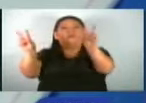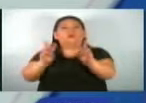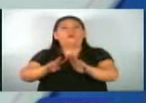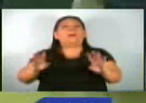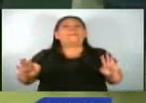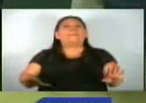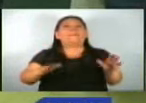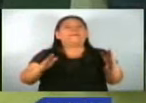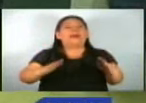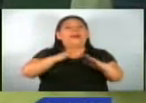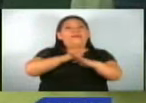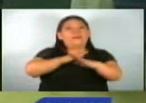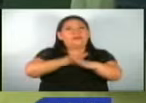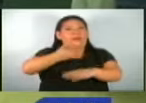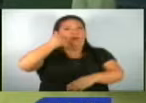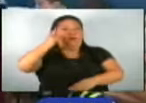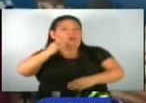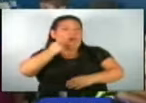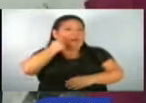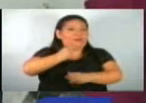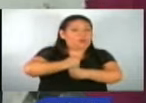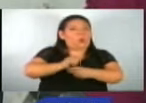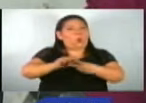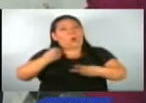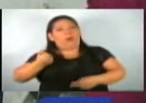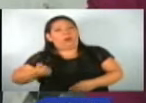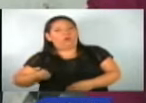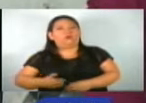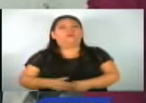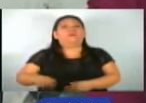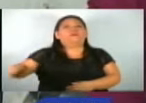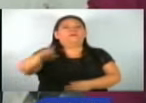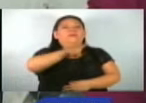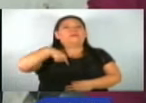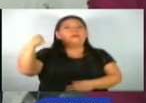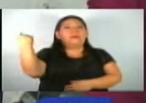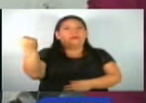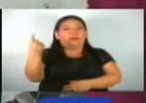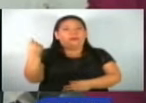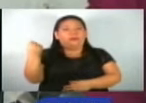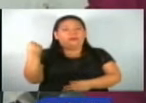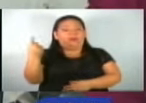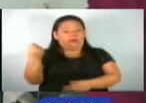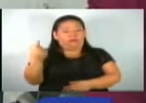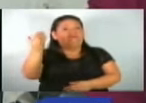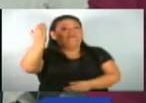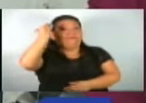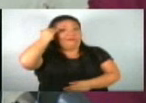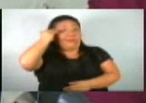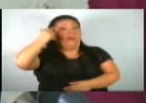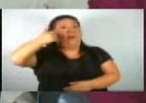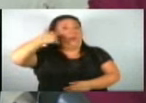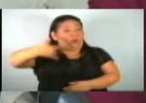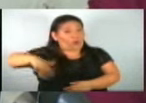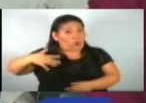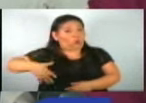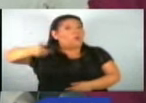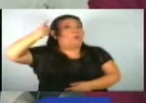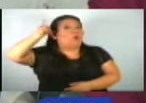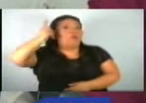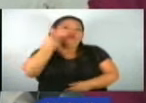proteger la seguridad de los docentes y estudiantes. Comprendan el riesgo que corren los educadores y